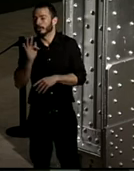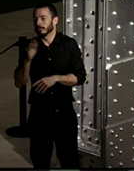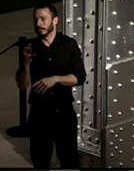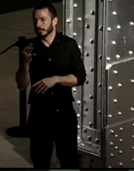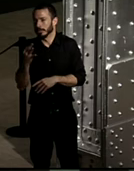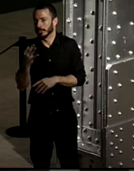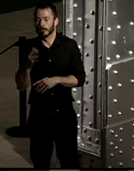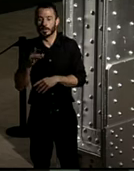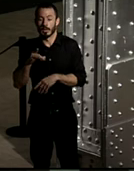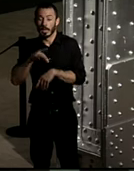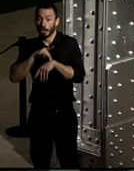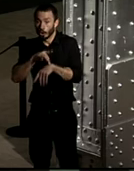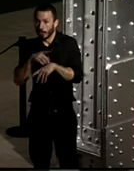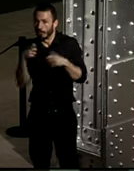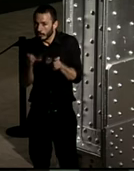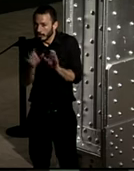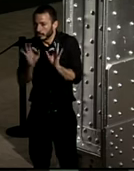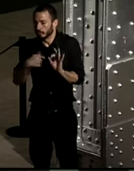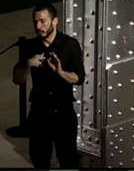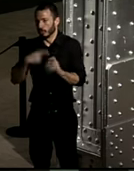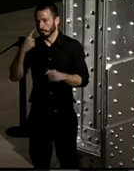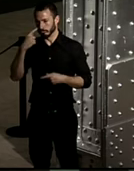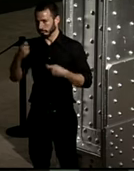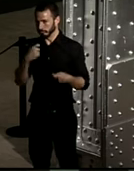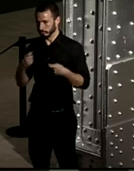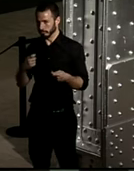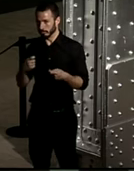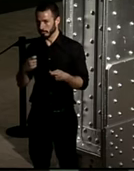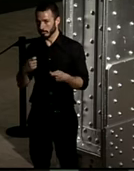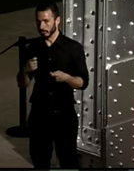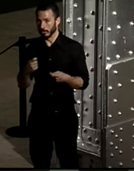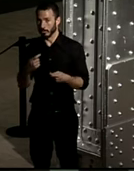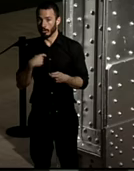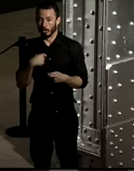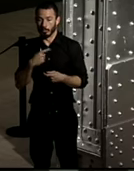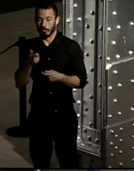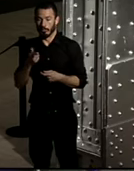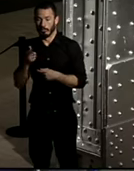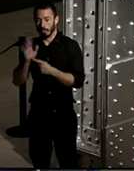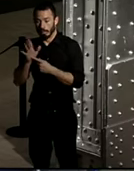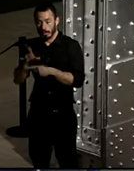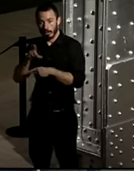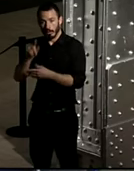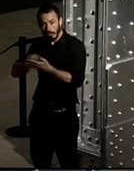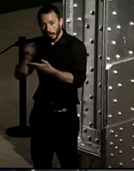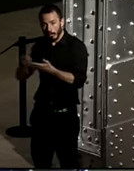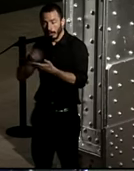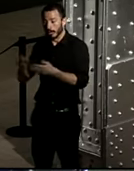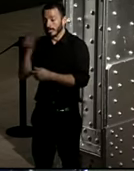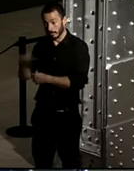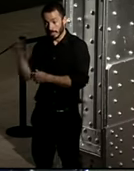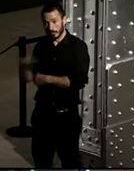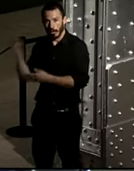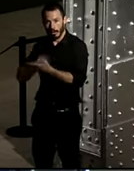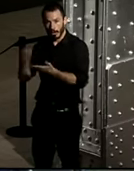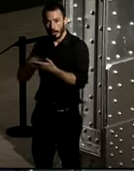el formato de guión lo controlo mucho, porque es que yo aparte de lo que he escrito para cine, yo me pegué una época escribiendo cada semana